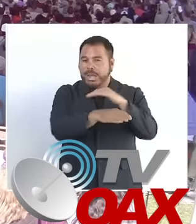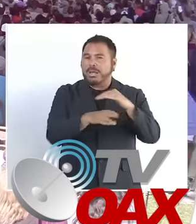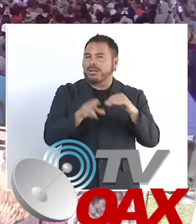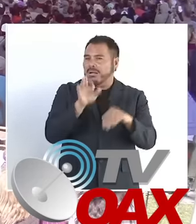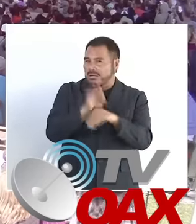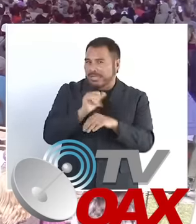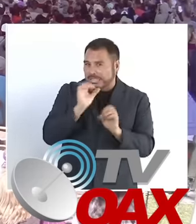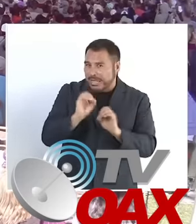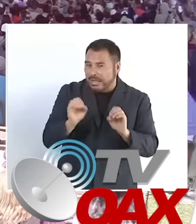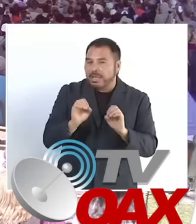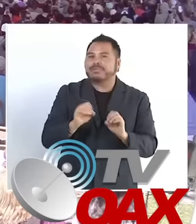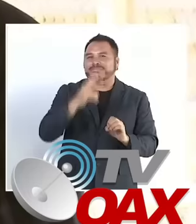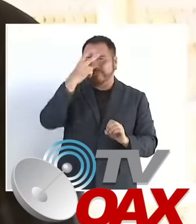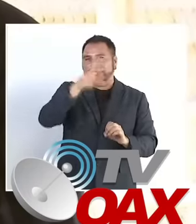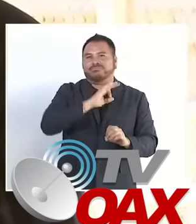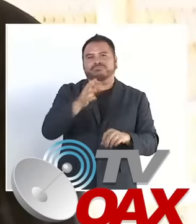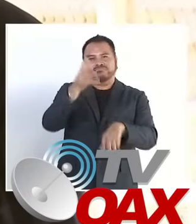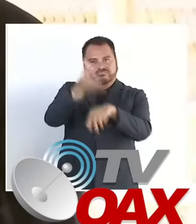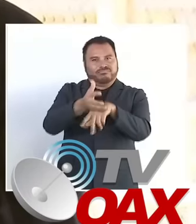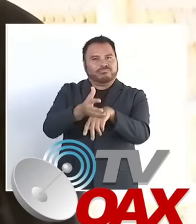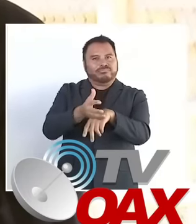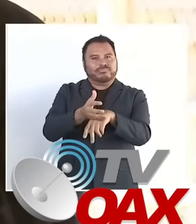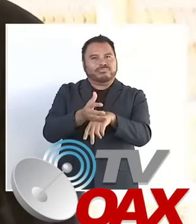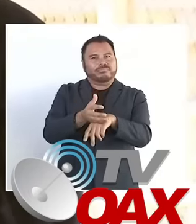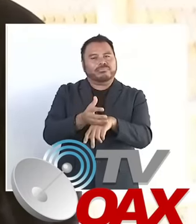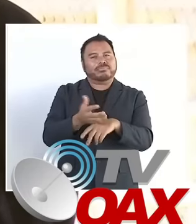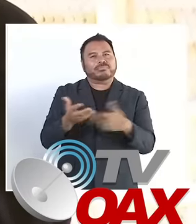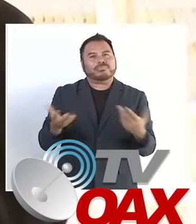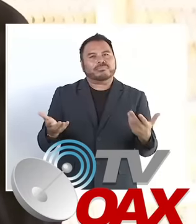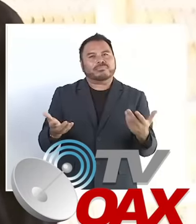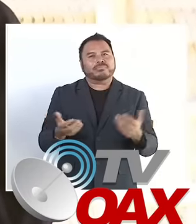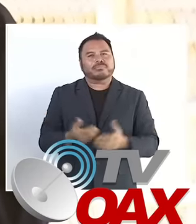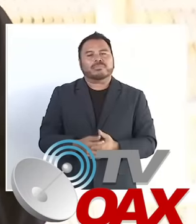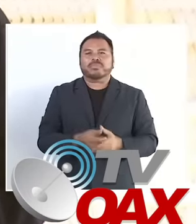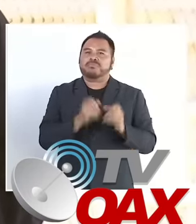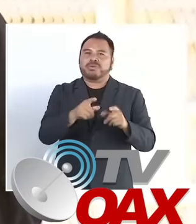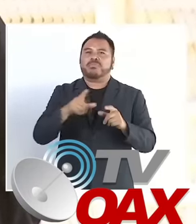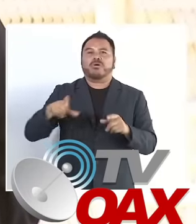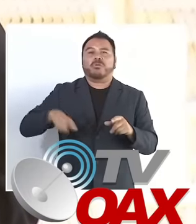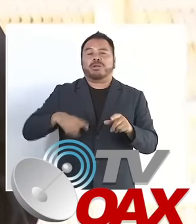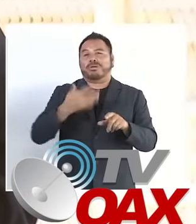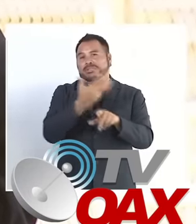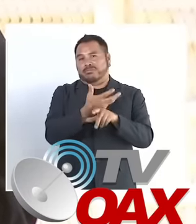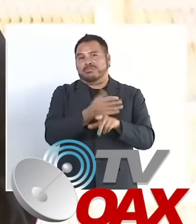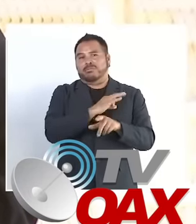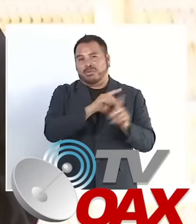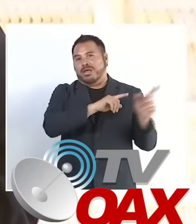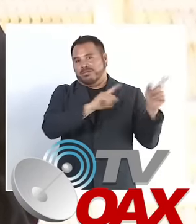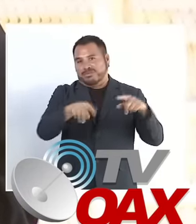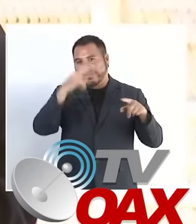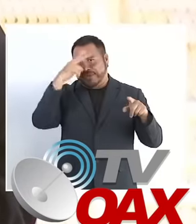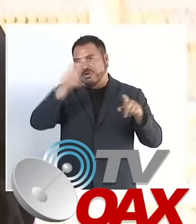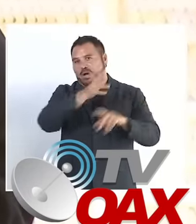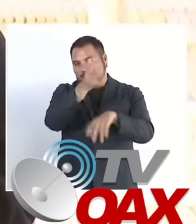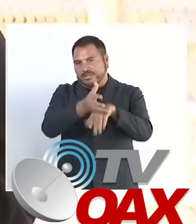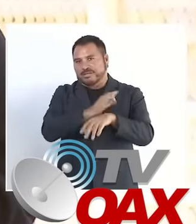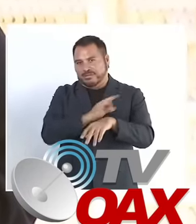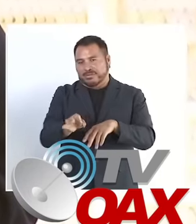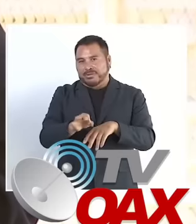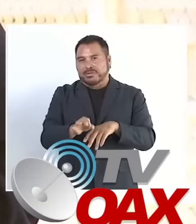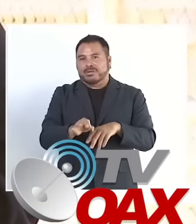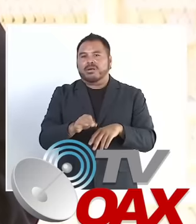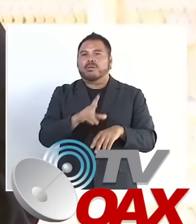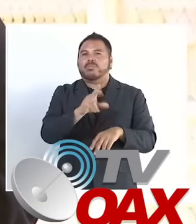México, sobre todo de parte del gobierno de Estados Unidos. Hay